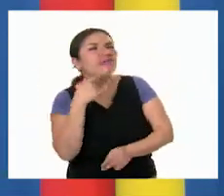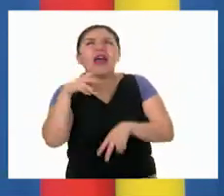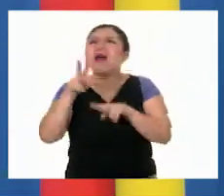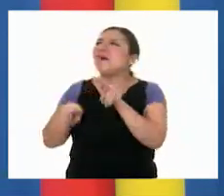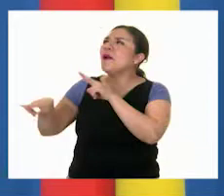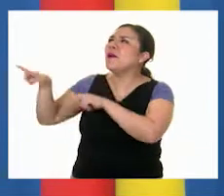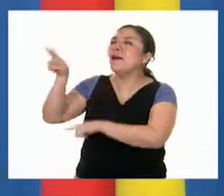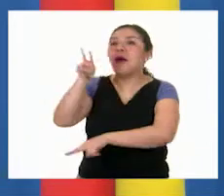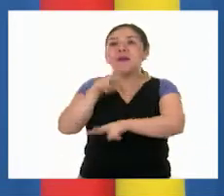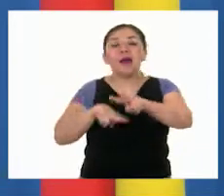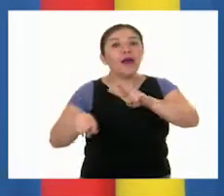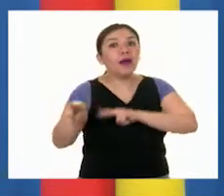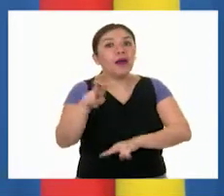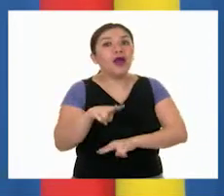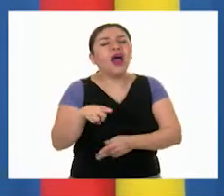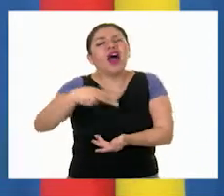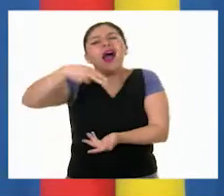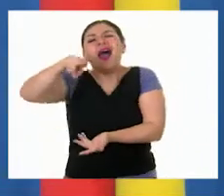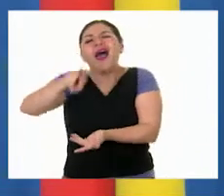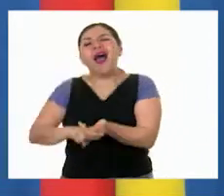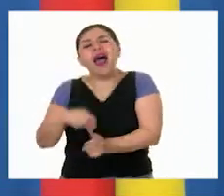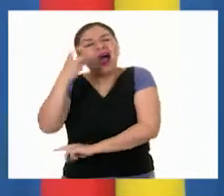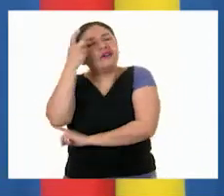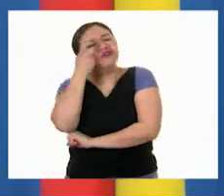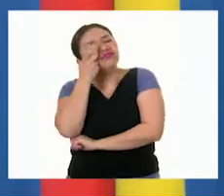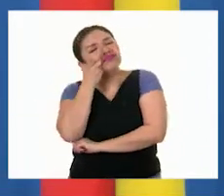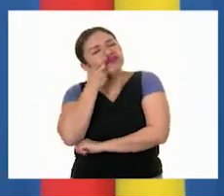aquí, que si por acá. Es más, hasta se echa un sueñito.